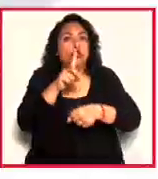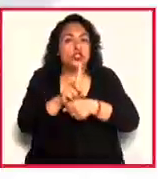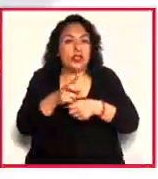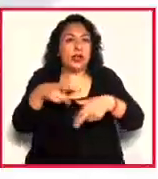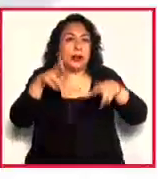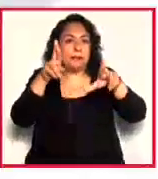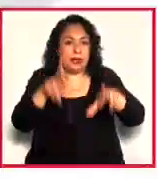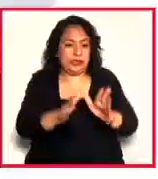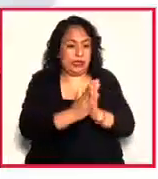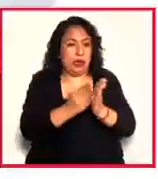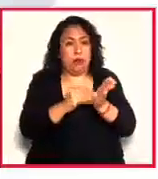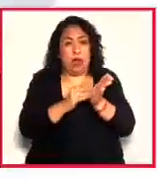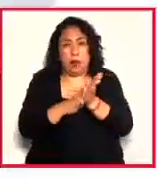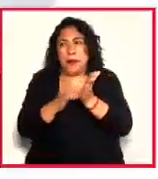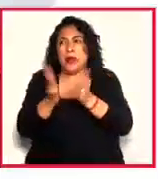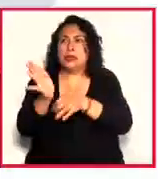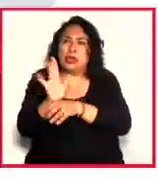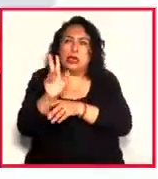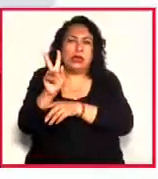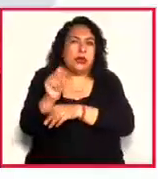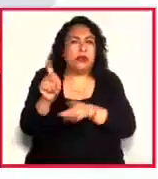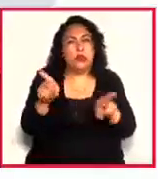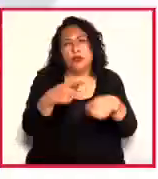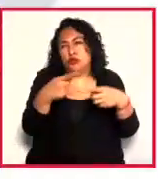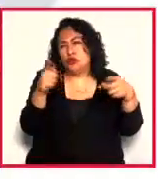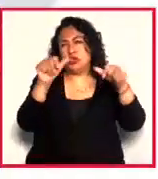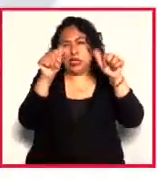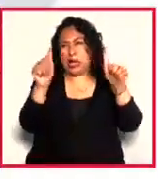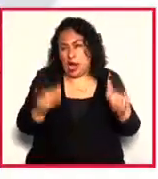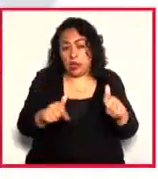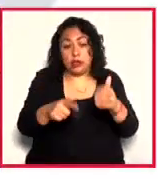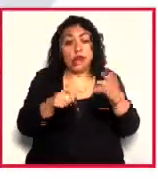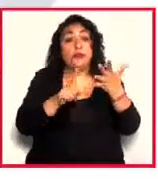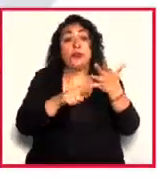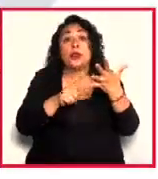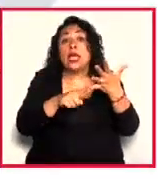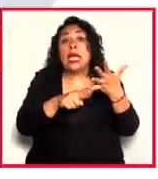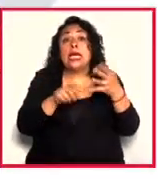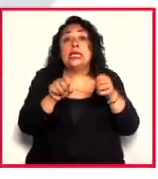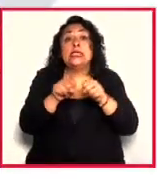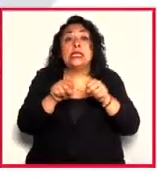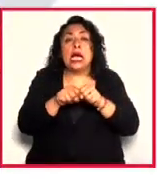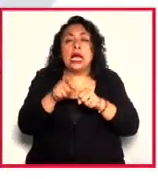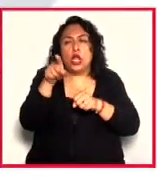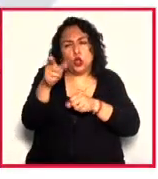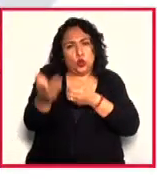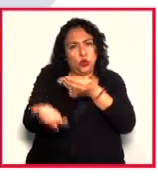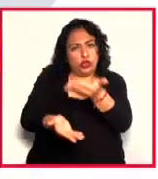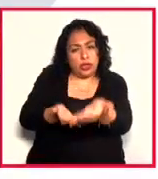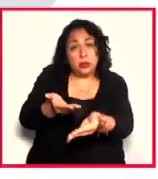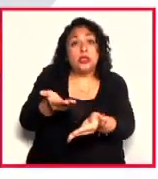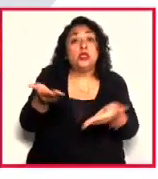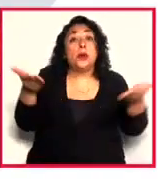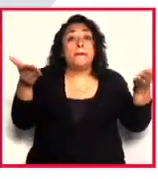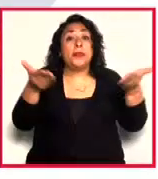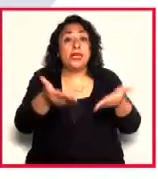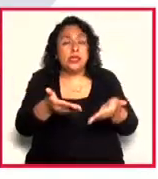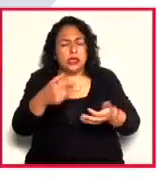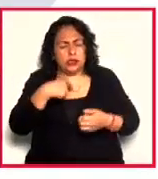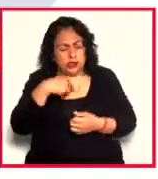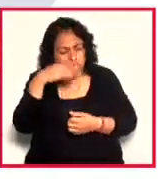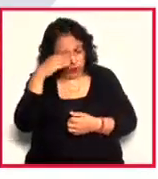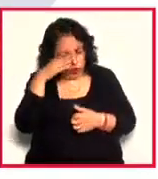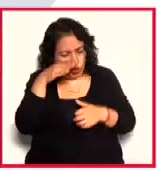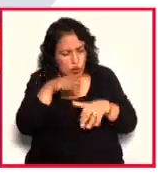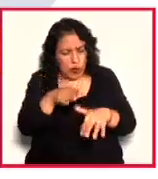literatura, el cine, la televisión, la música y el arte. Y finalmente, la sala A tu servicio, en la que se presenta una reflexión sobre los